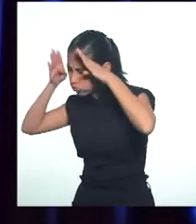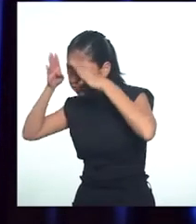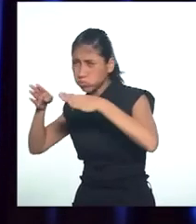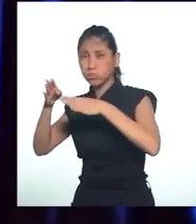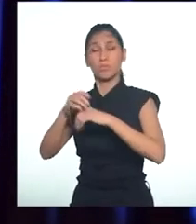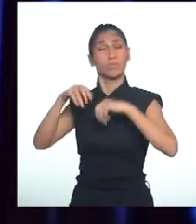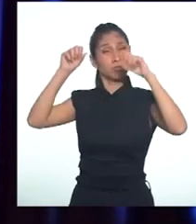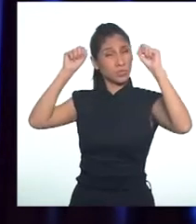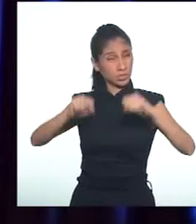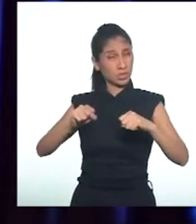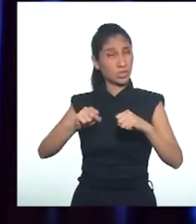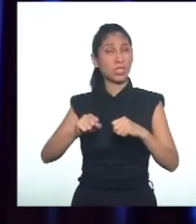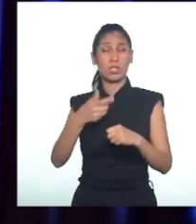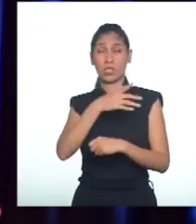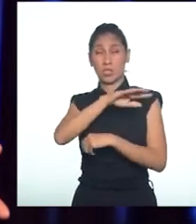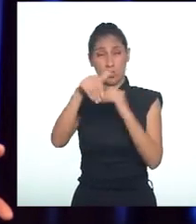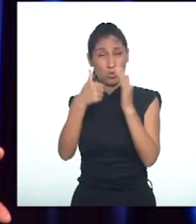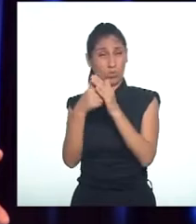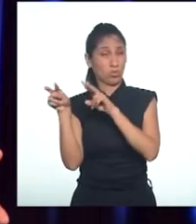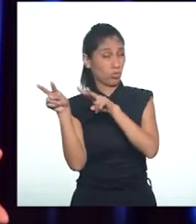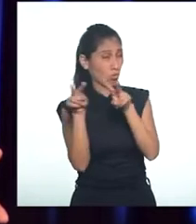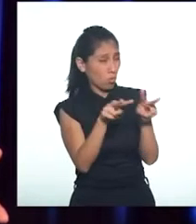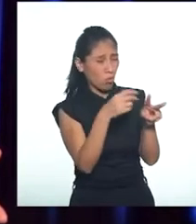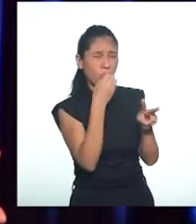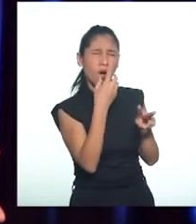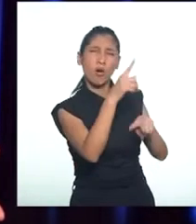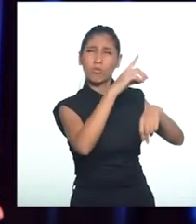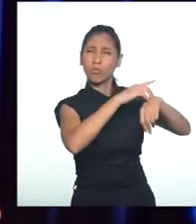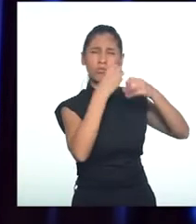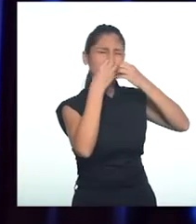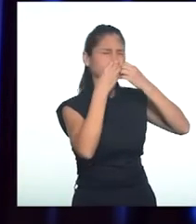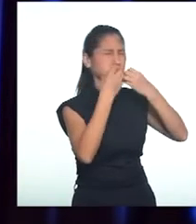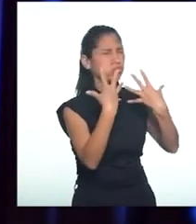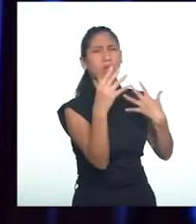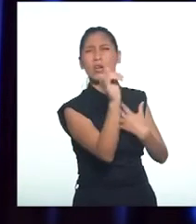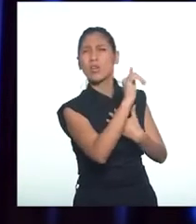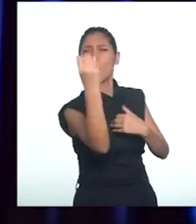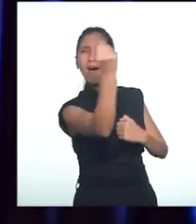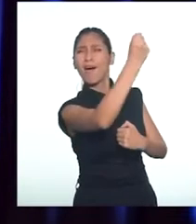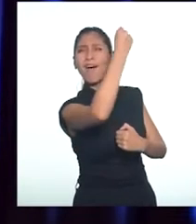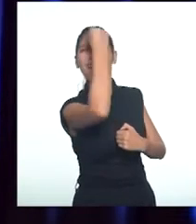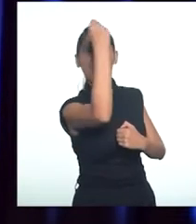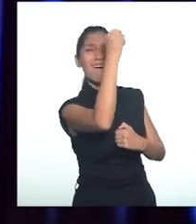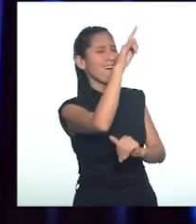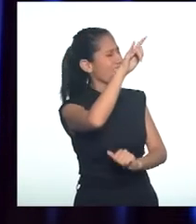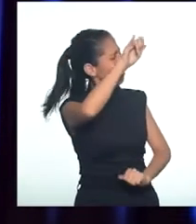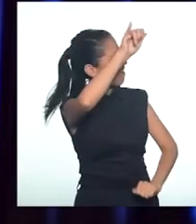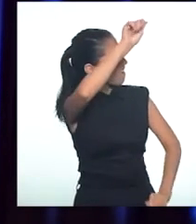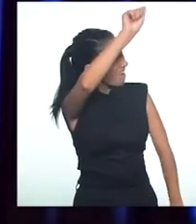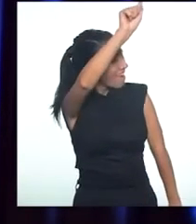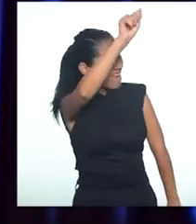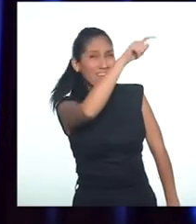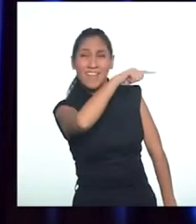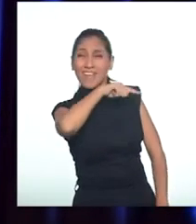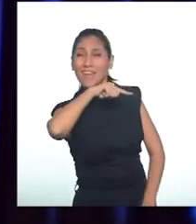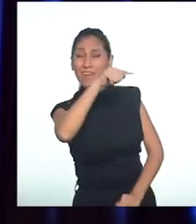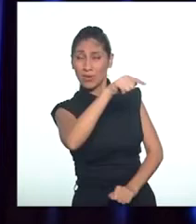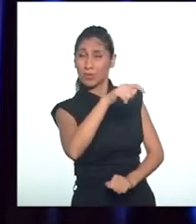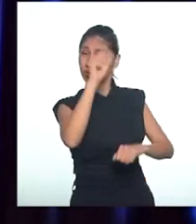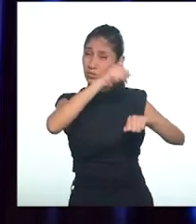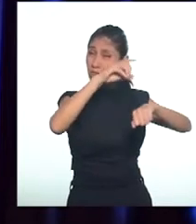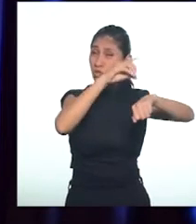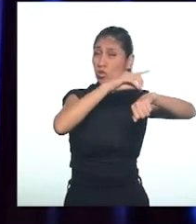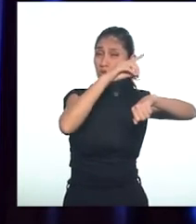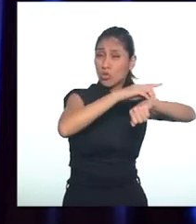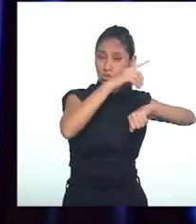mundo los hemos reconocido como grandes héroes. Nos hemos dado cuenta que su trabajo es